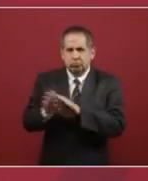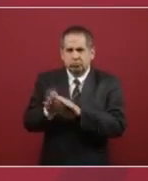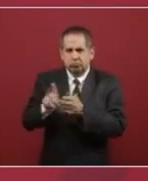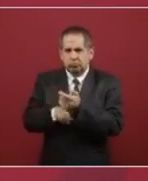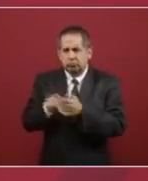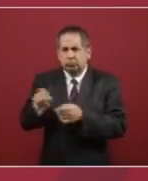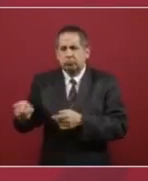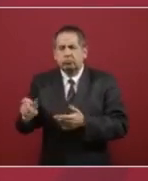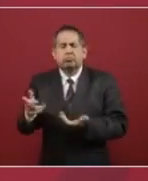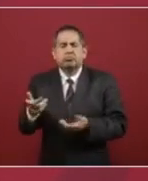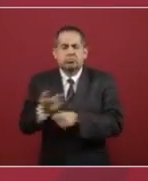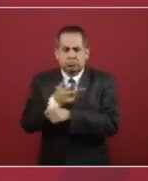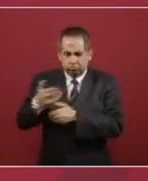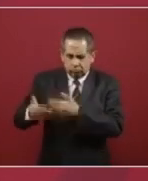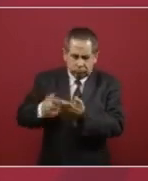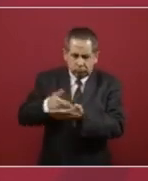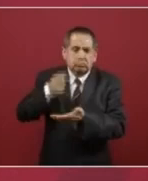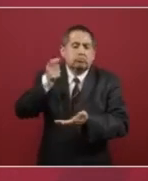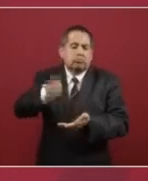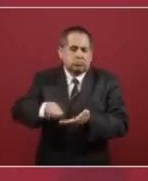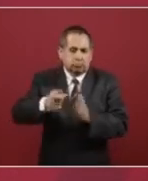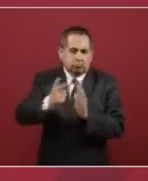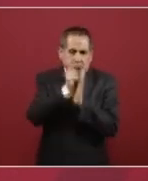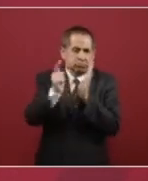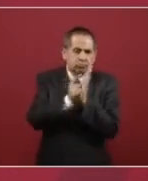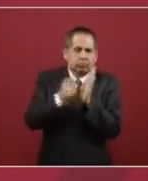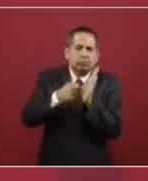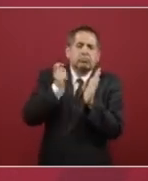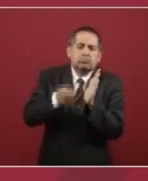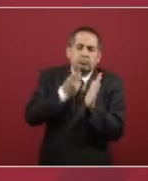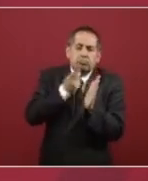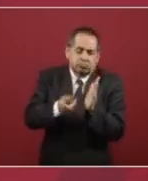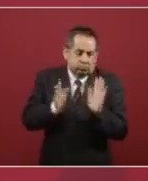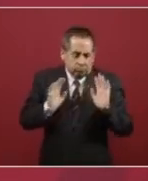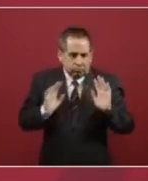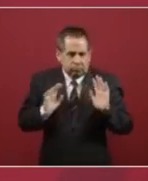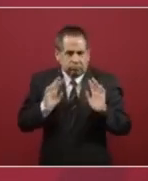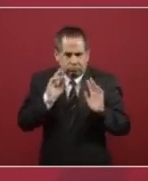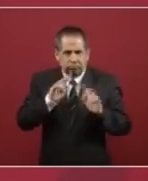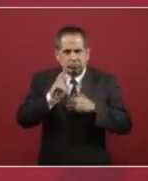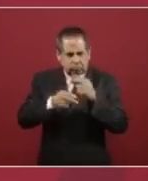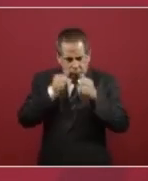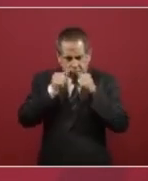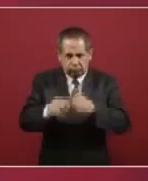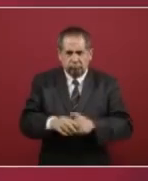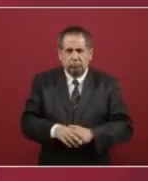procede desde el punto de vista legal. Y este.